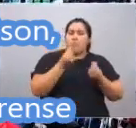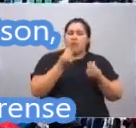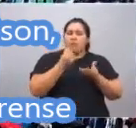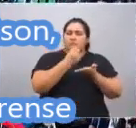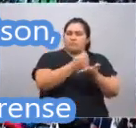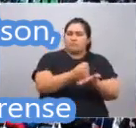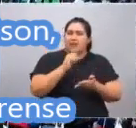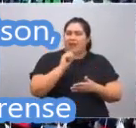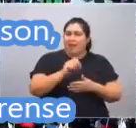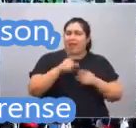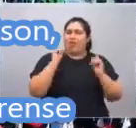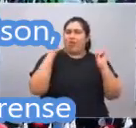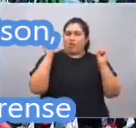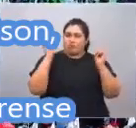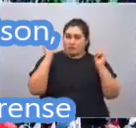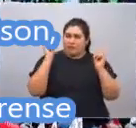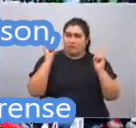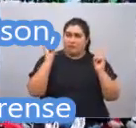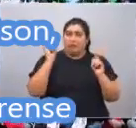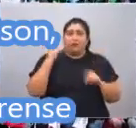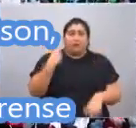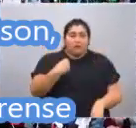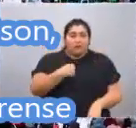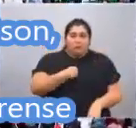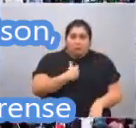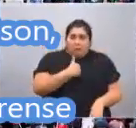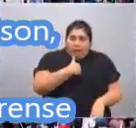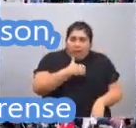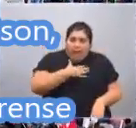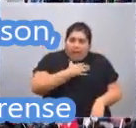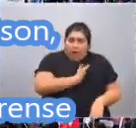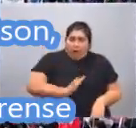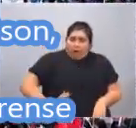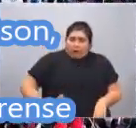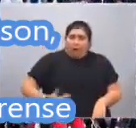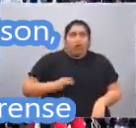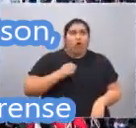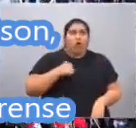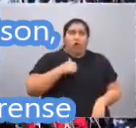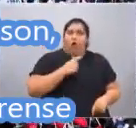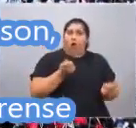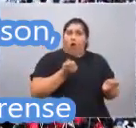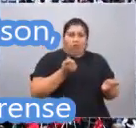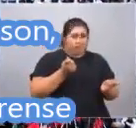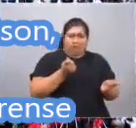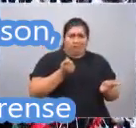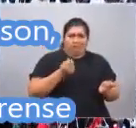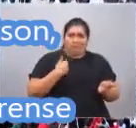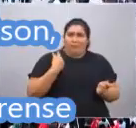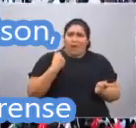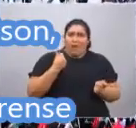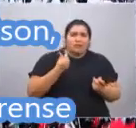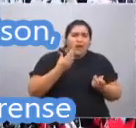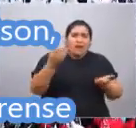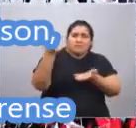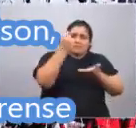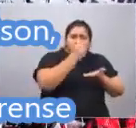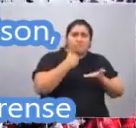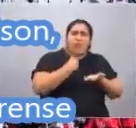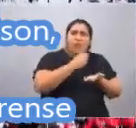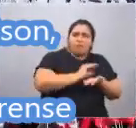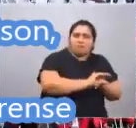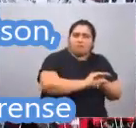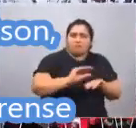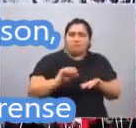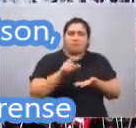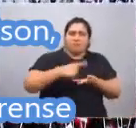docente, que no es ni para un gobernador ni para un gobierno. Va al bolsillo de los maestros y